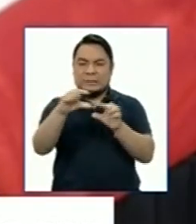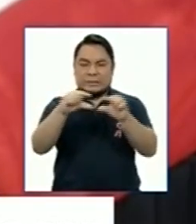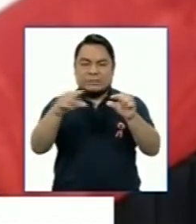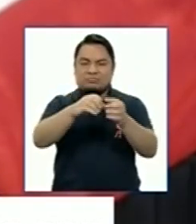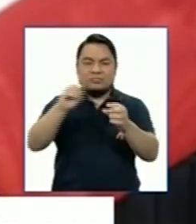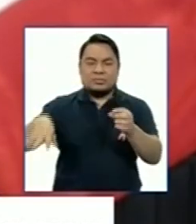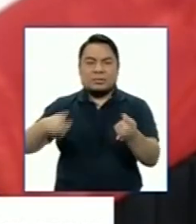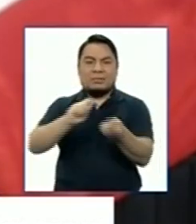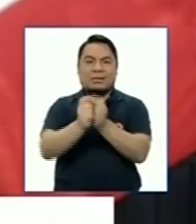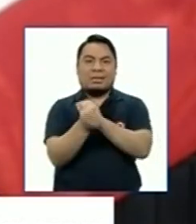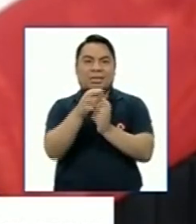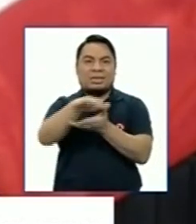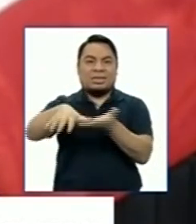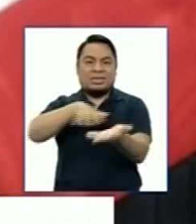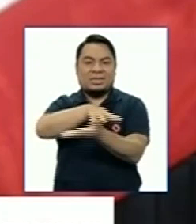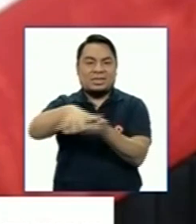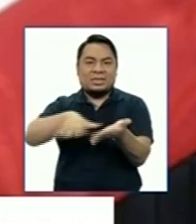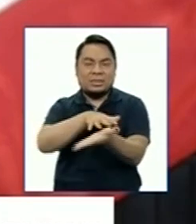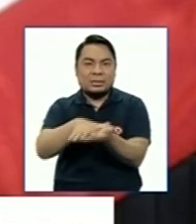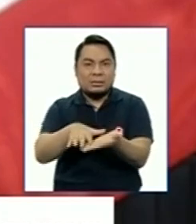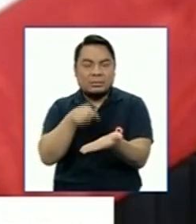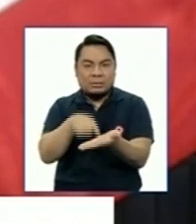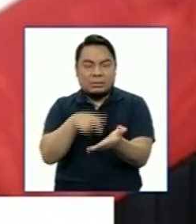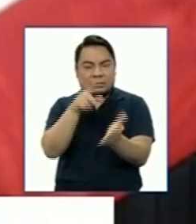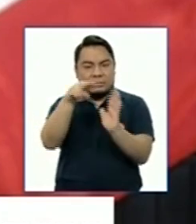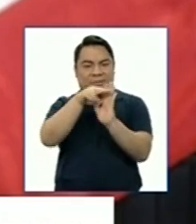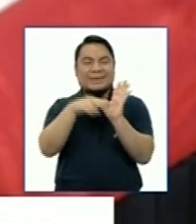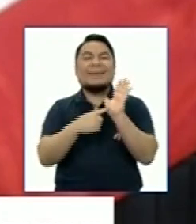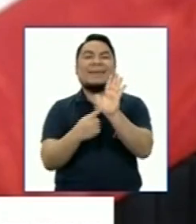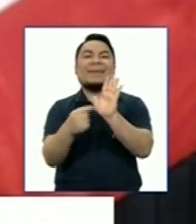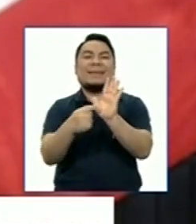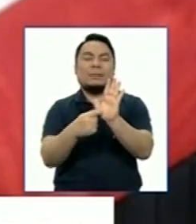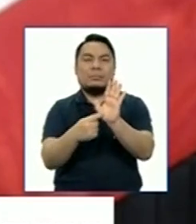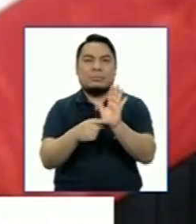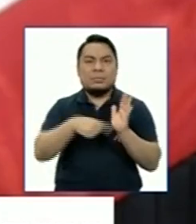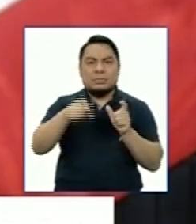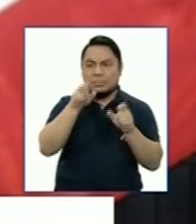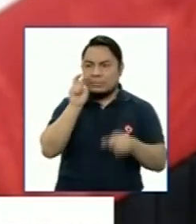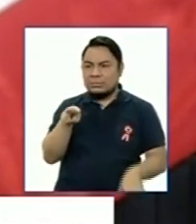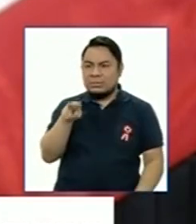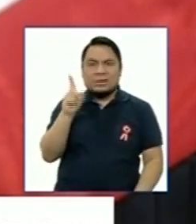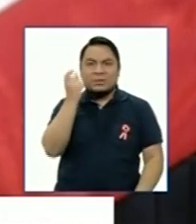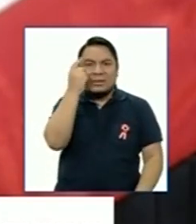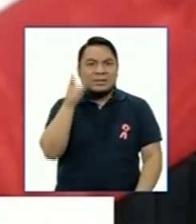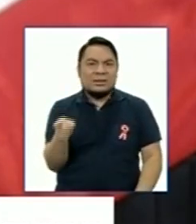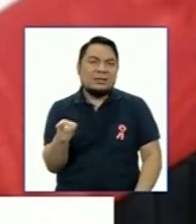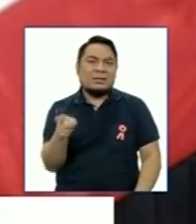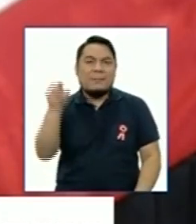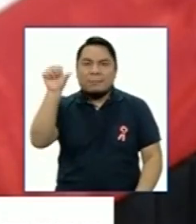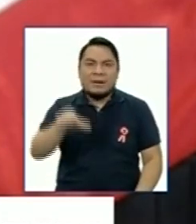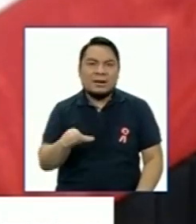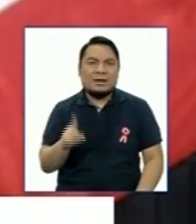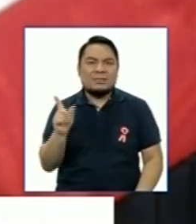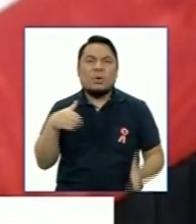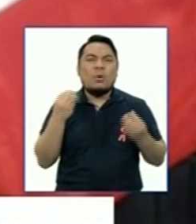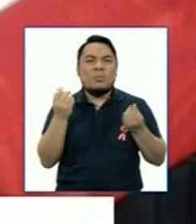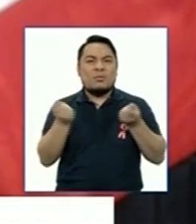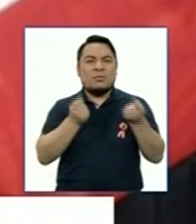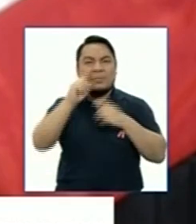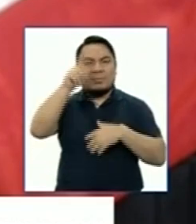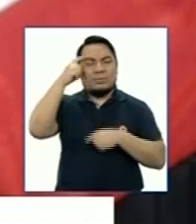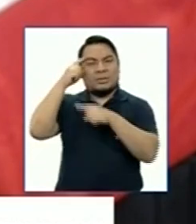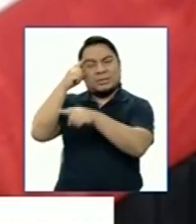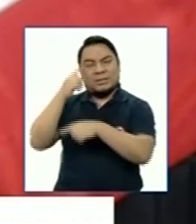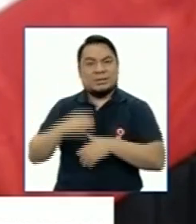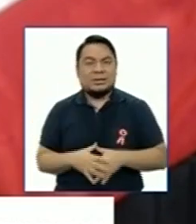algo reconocer no se equivoca y pues rectifica y entonces creo que hay que darles espacio a todos